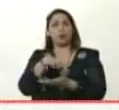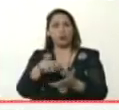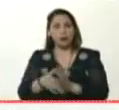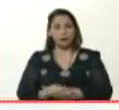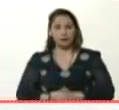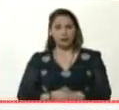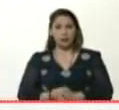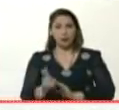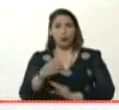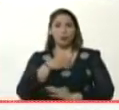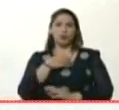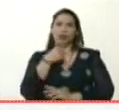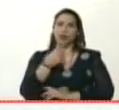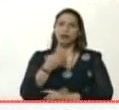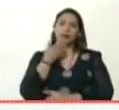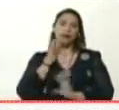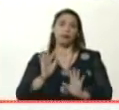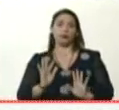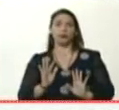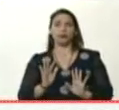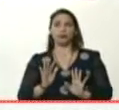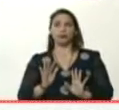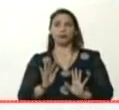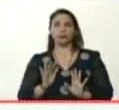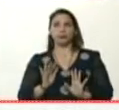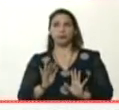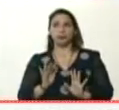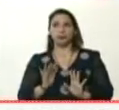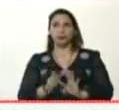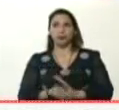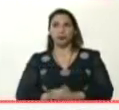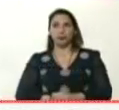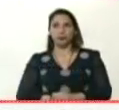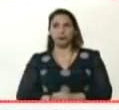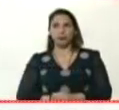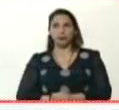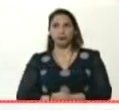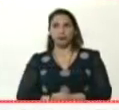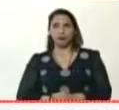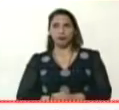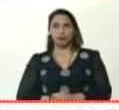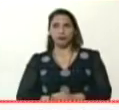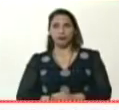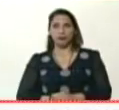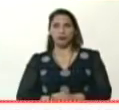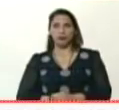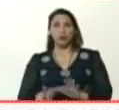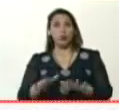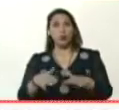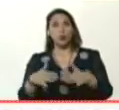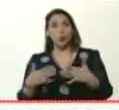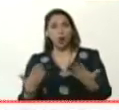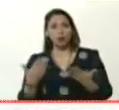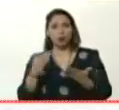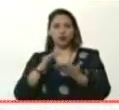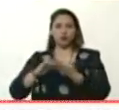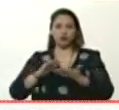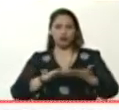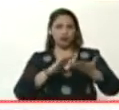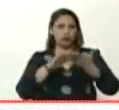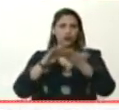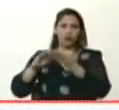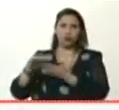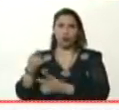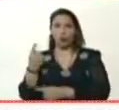No pudiera decir inclusive que cuando corregimos uno, inventan